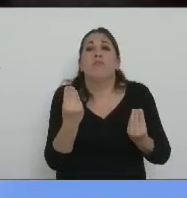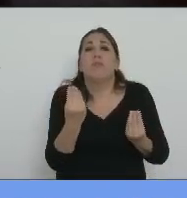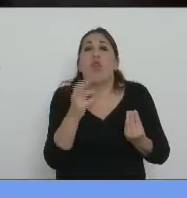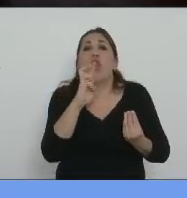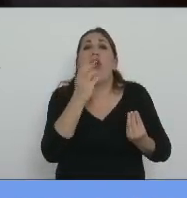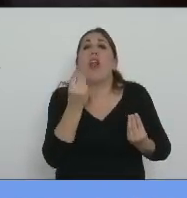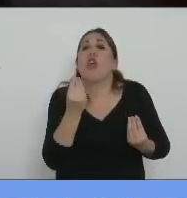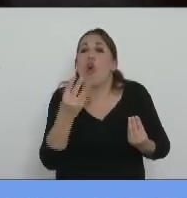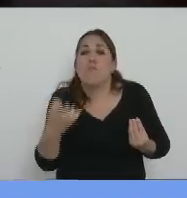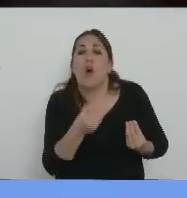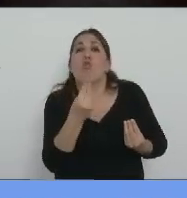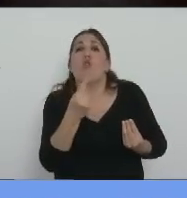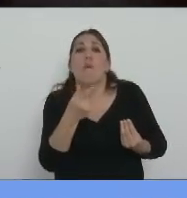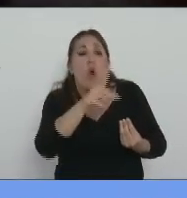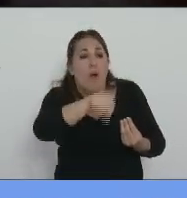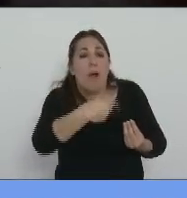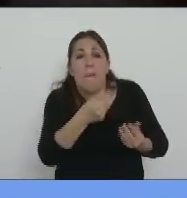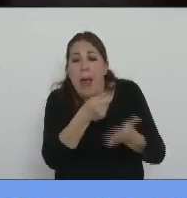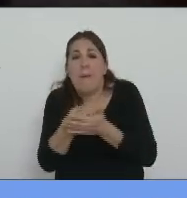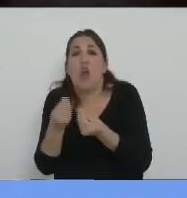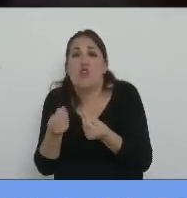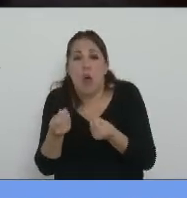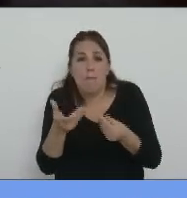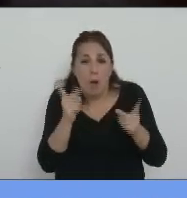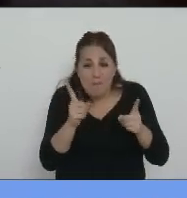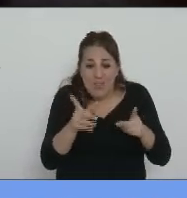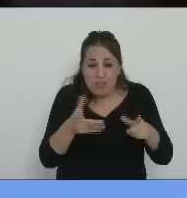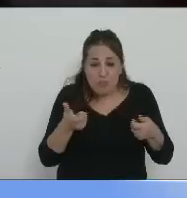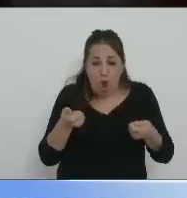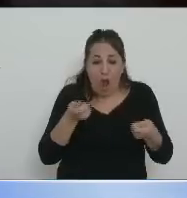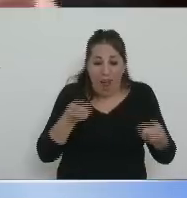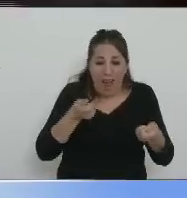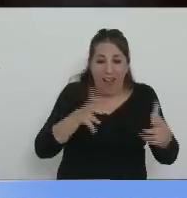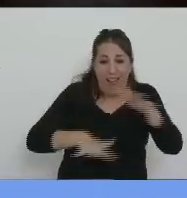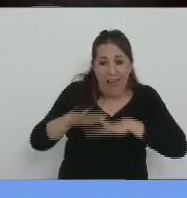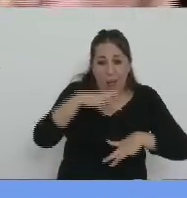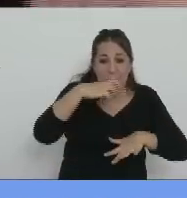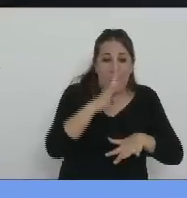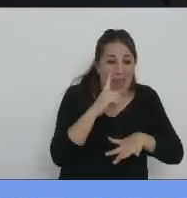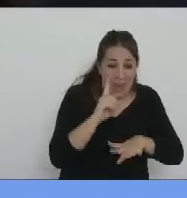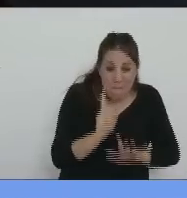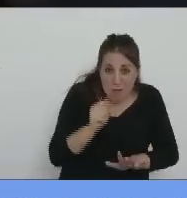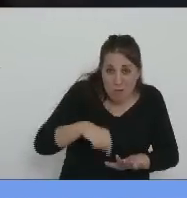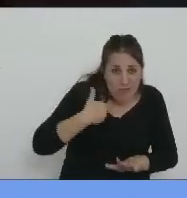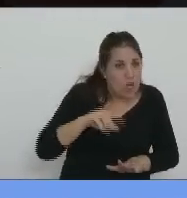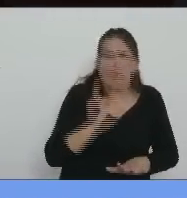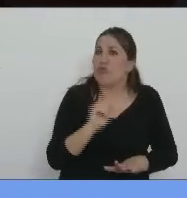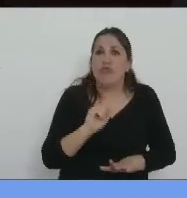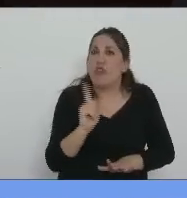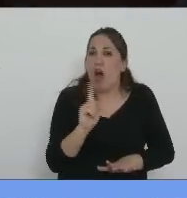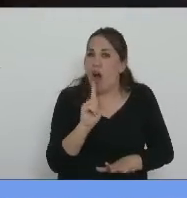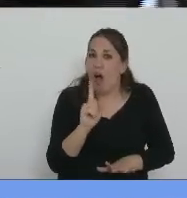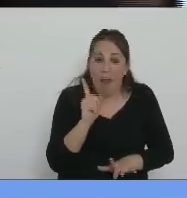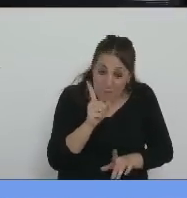dólares de la actividad del pp y nuestro de lo que generamos aquí no nosotros prevemos que sean de los dólares que se fugaron